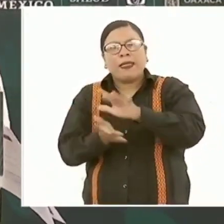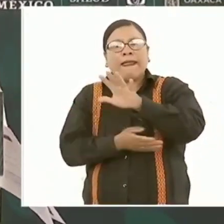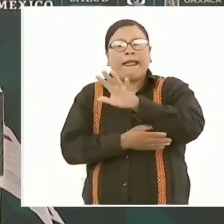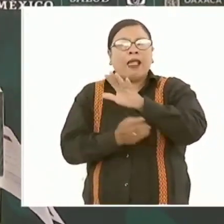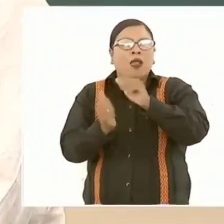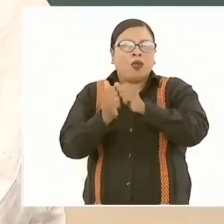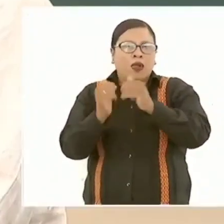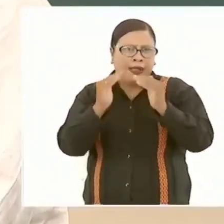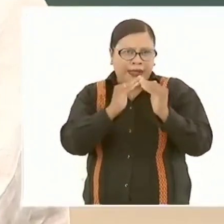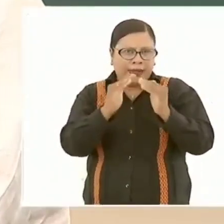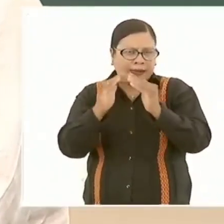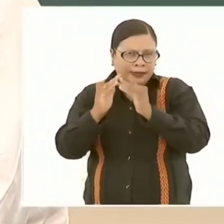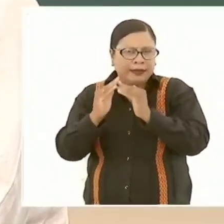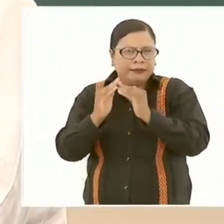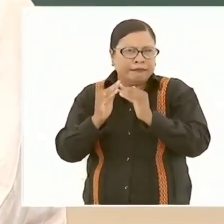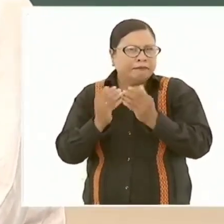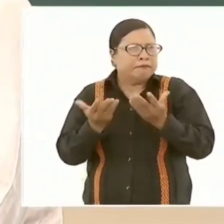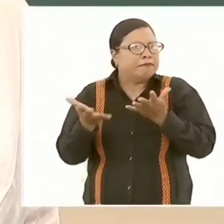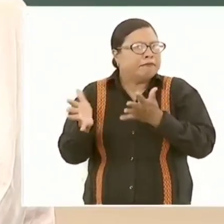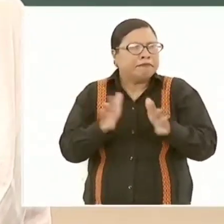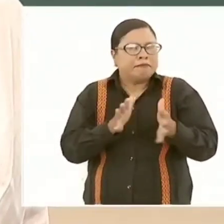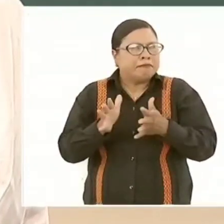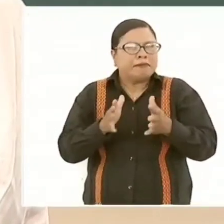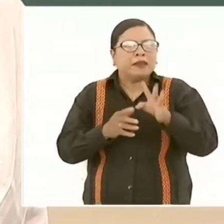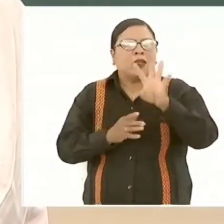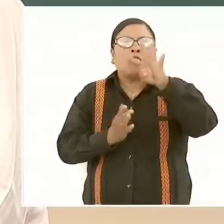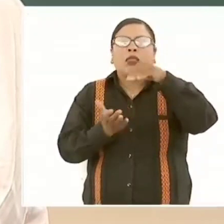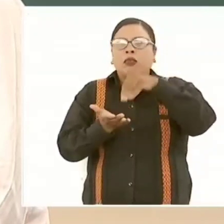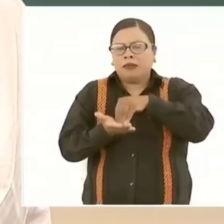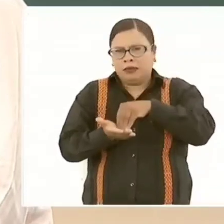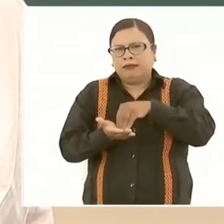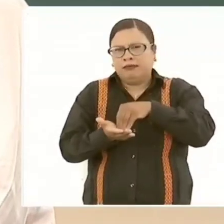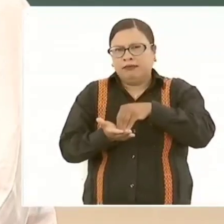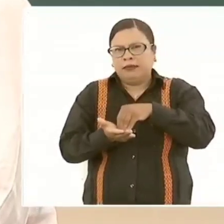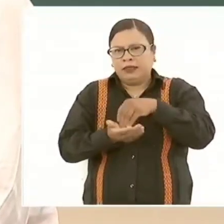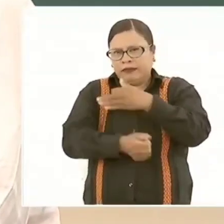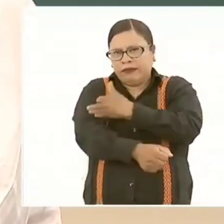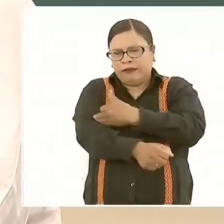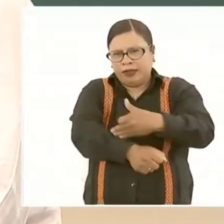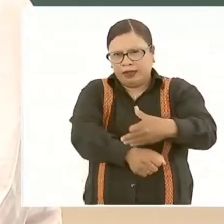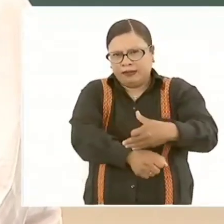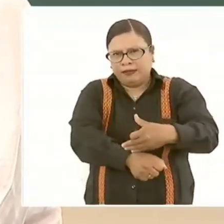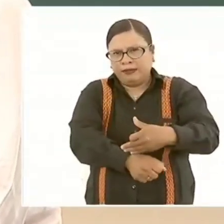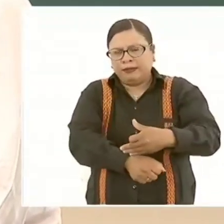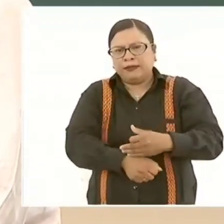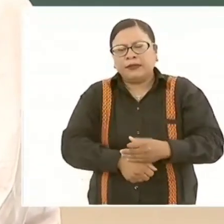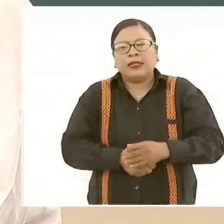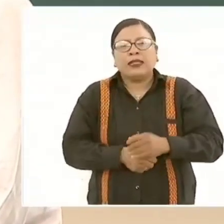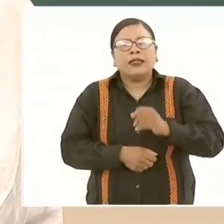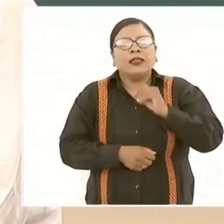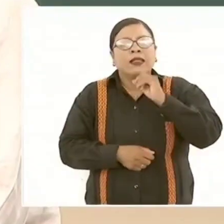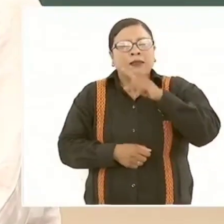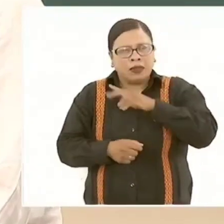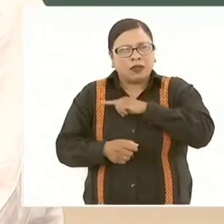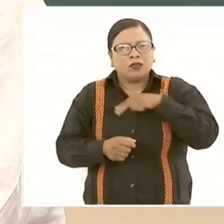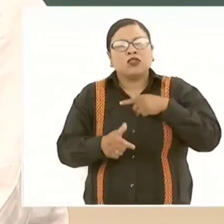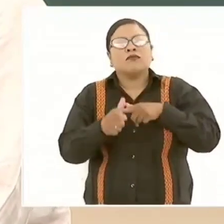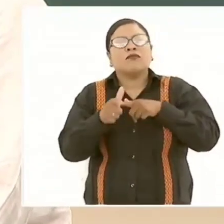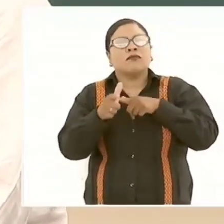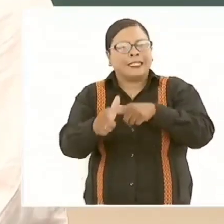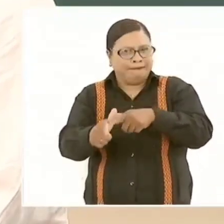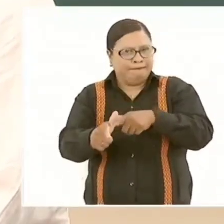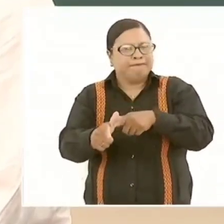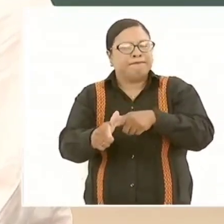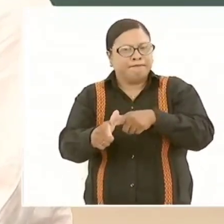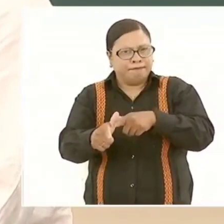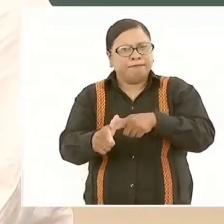vivienda a cerca de 4,000 familias y vamos a continuar